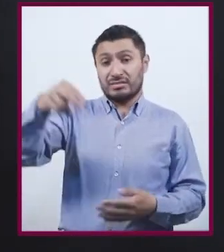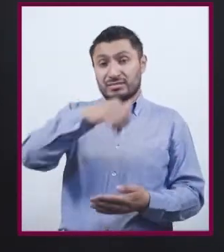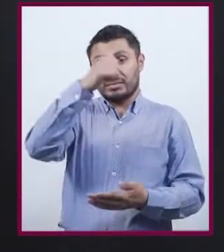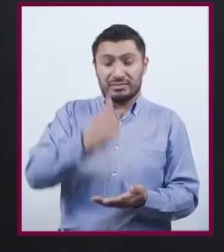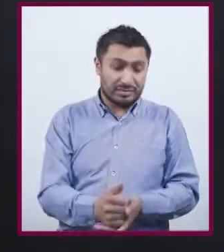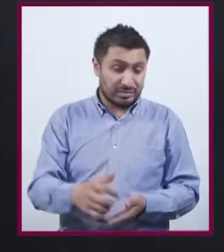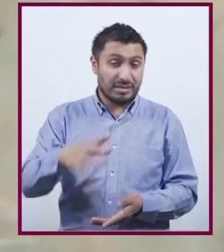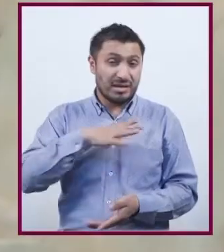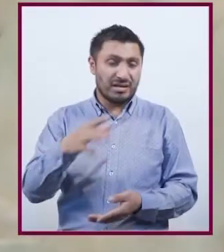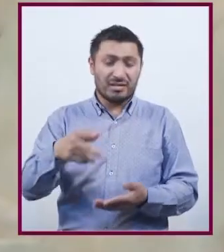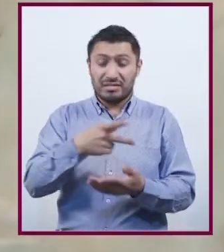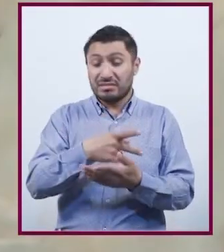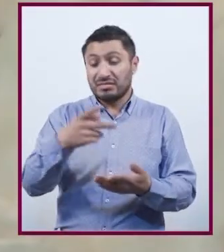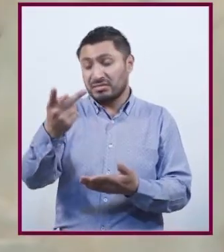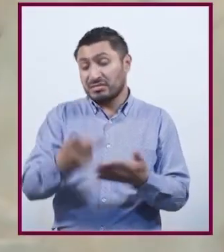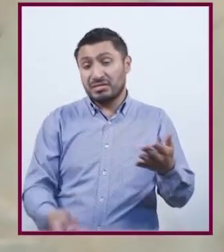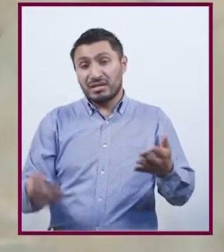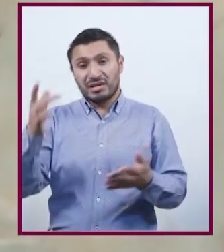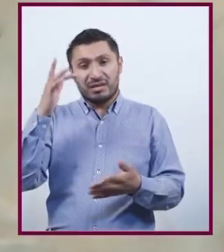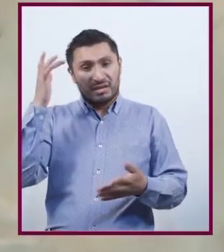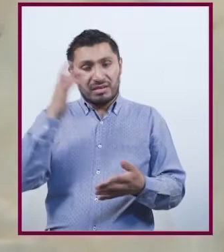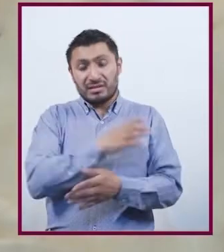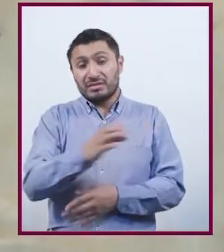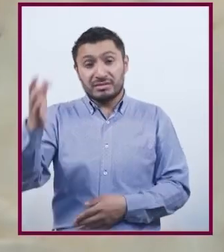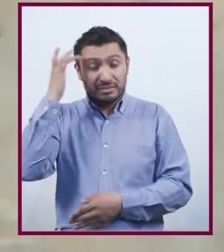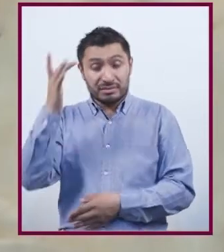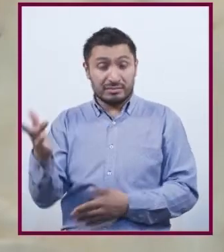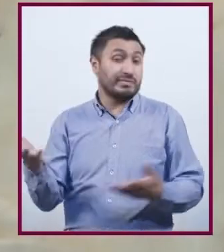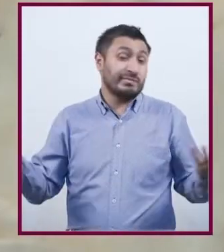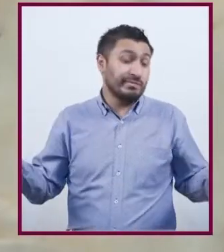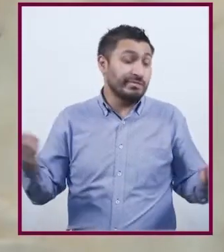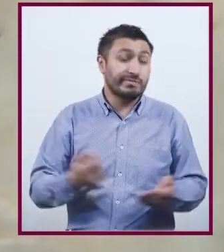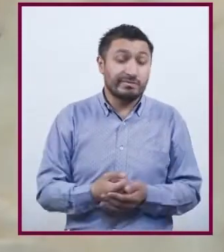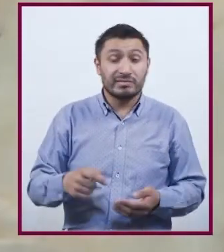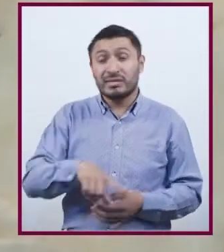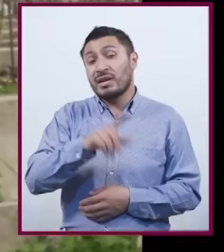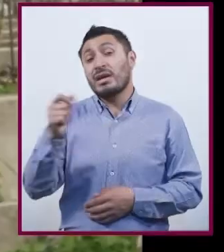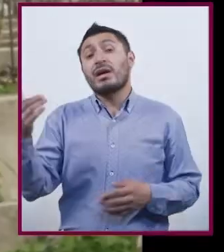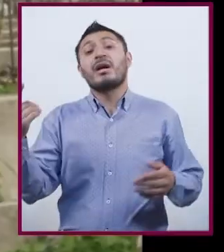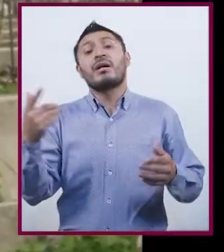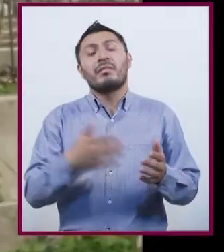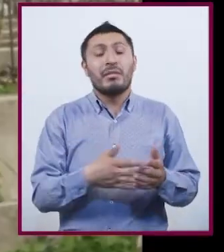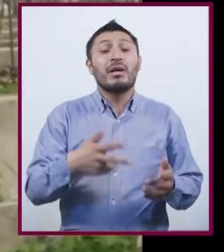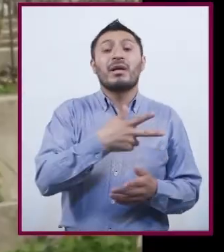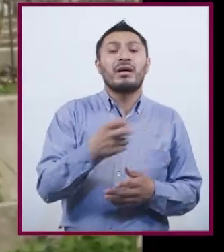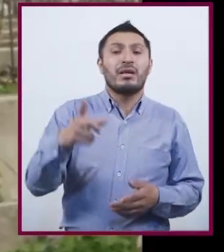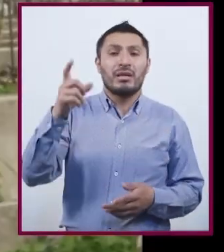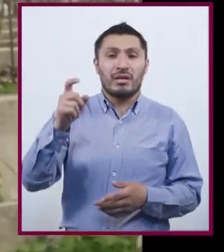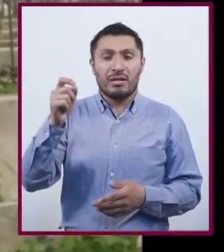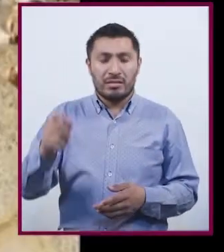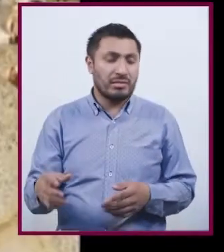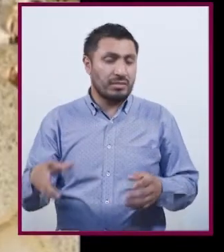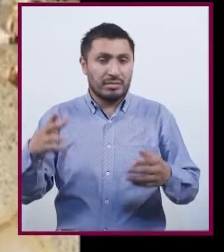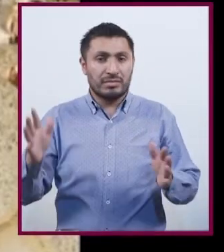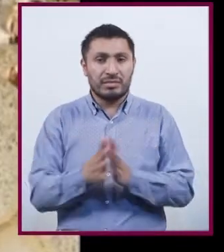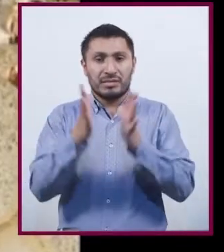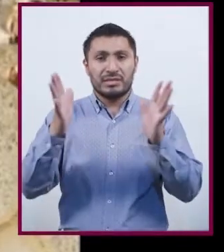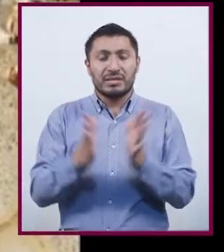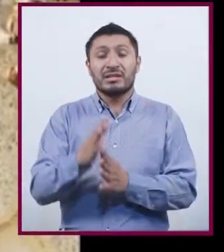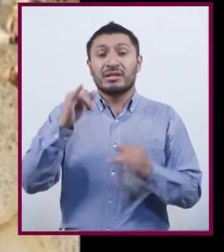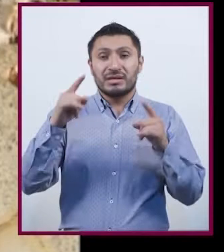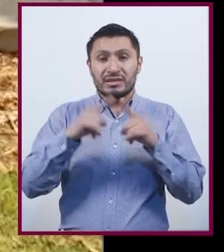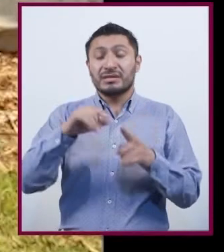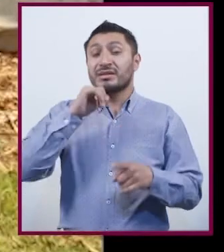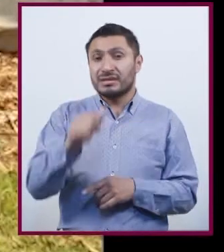plano del Camposanto. Y fue hasta 1820 que, sin la participación de la Iglesia, el Ayuntamiento Constitucional